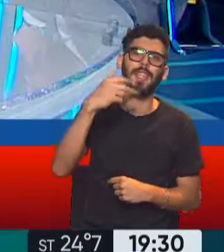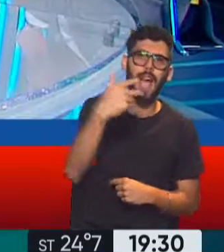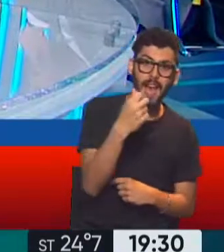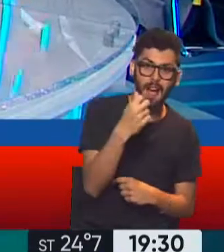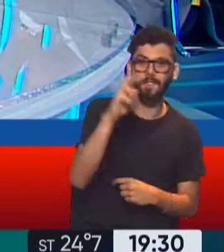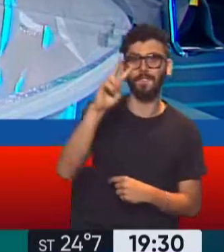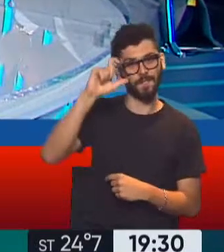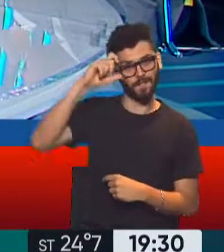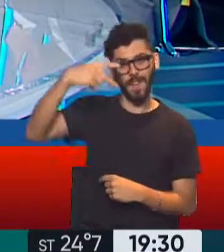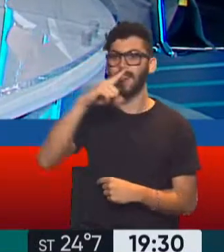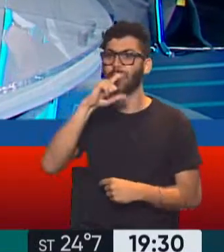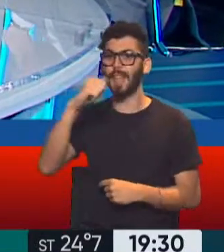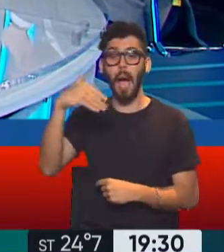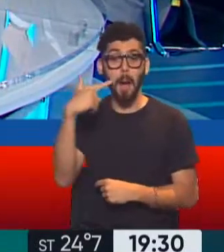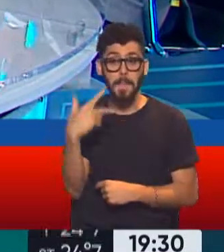ventamina.